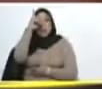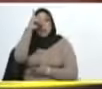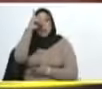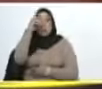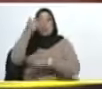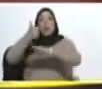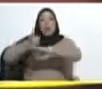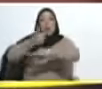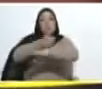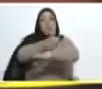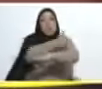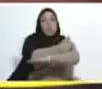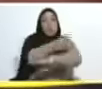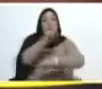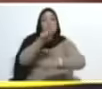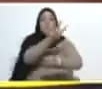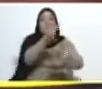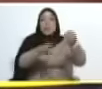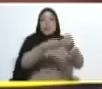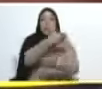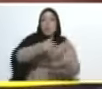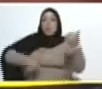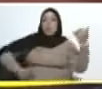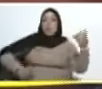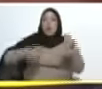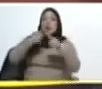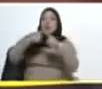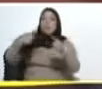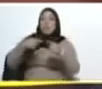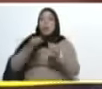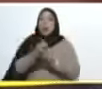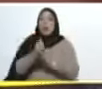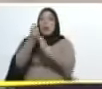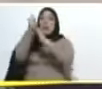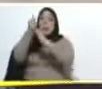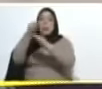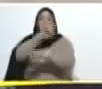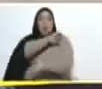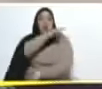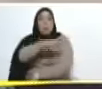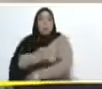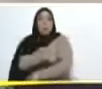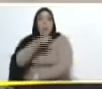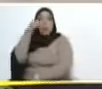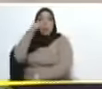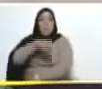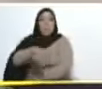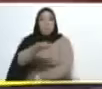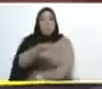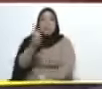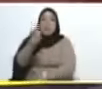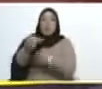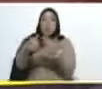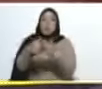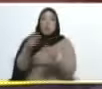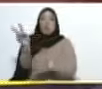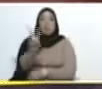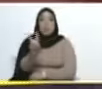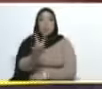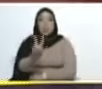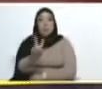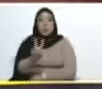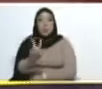gobierno, cabezas de los poderes públicos de la República Bolivariana de